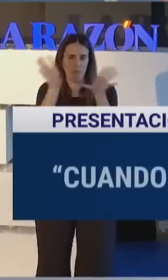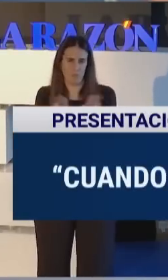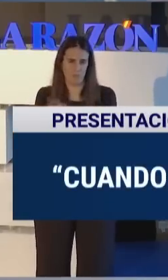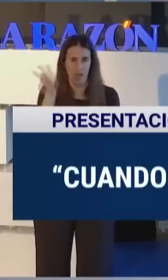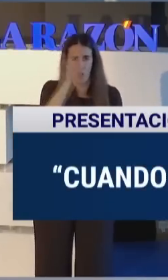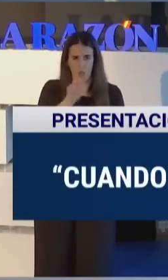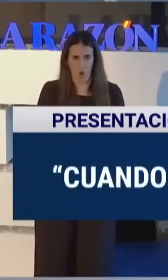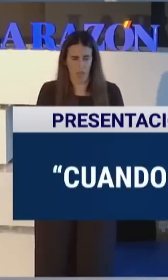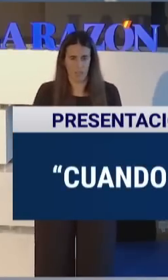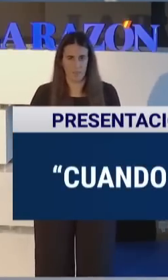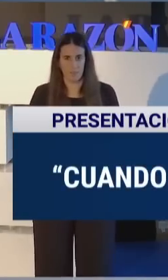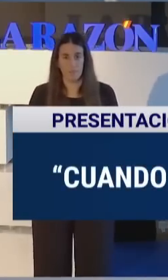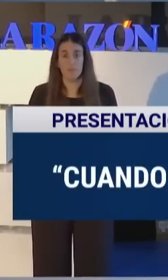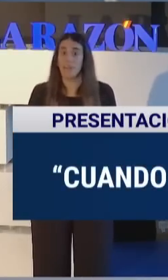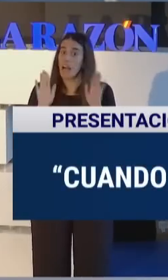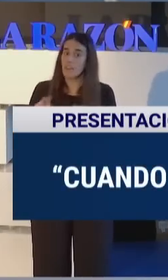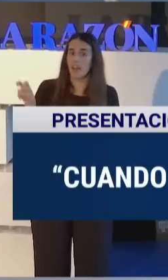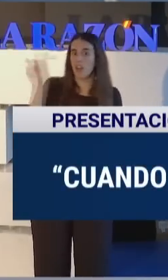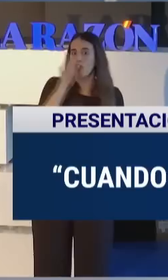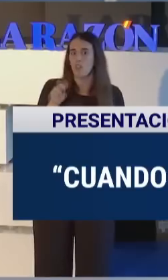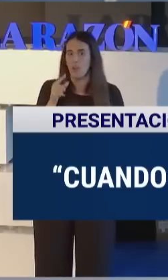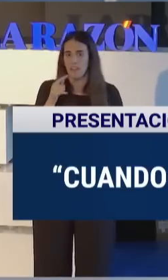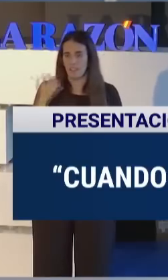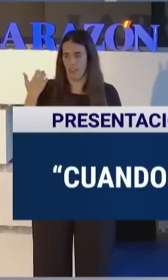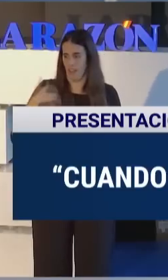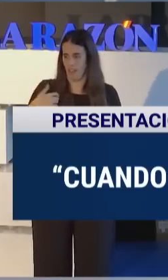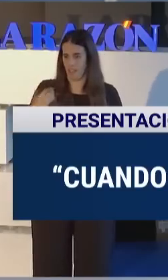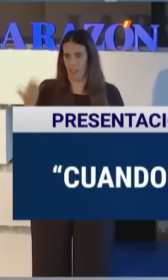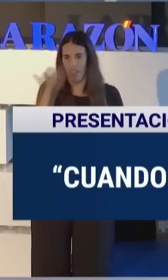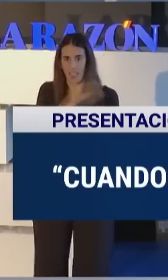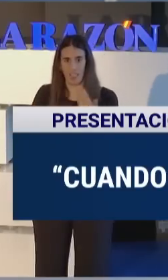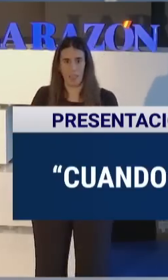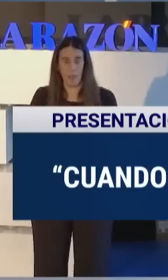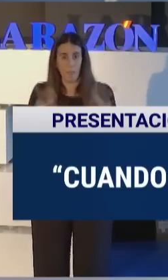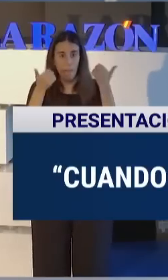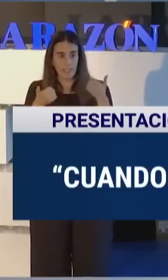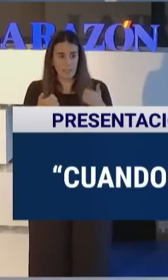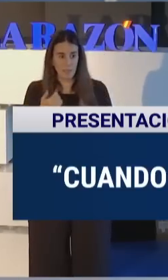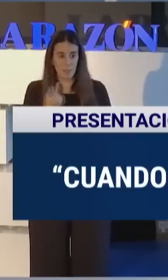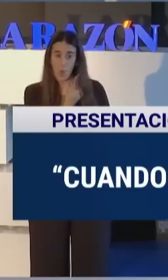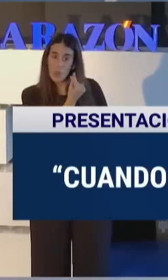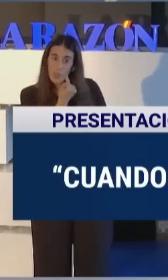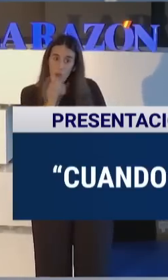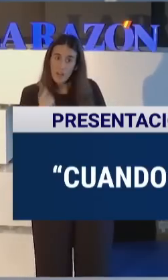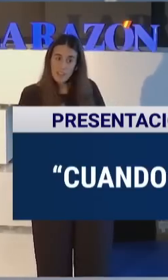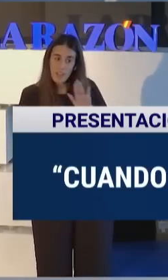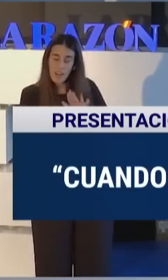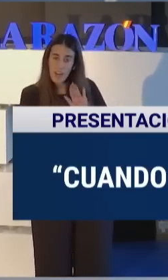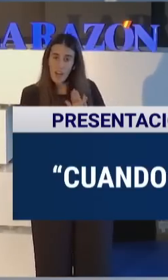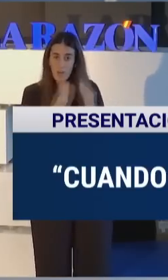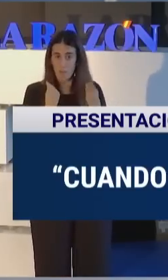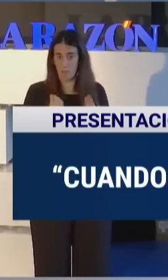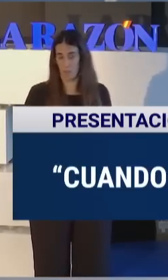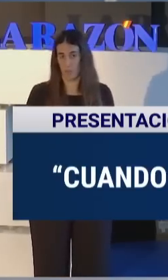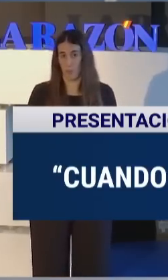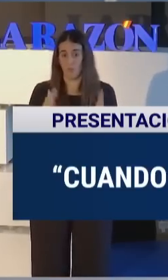van a haber más dólares dando vuelta a la economía y la cantidad de pesos sigue siendo la misma. Por lo tanto, en un momento,